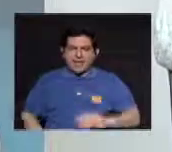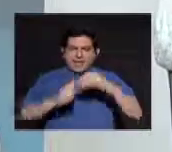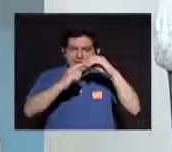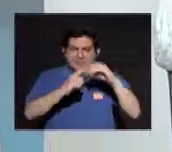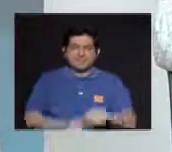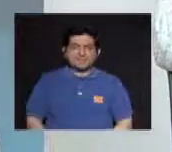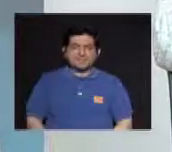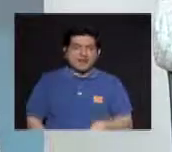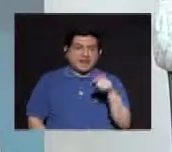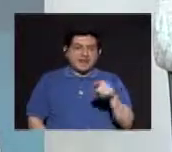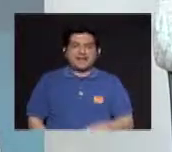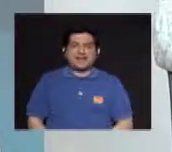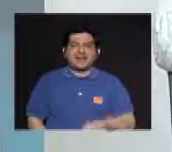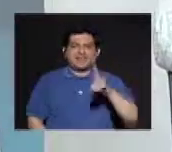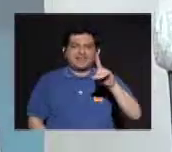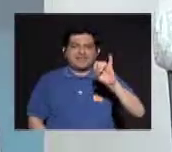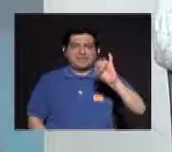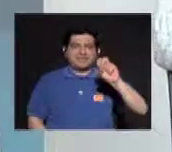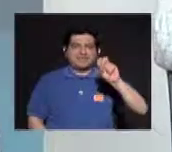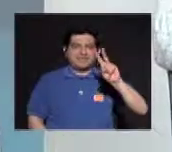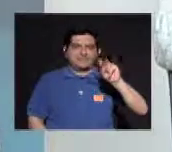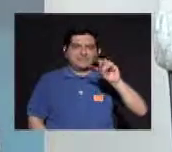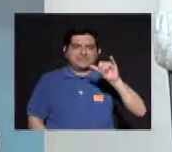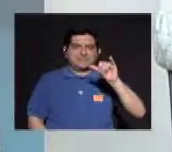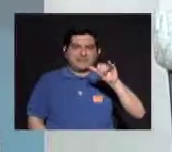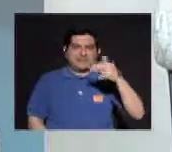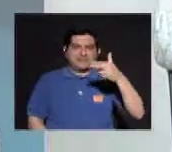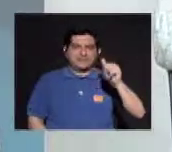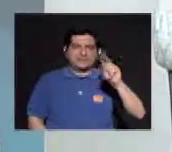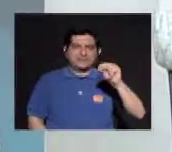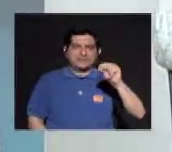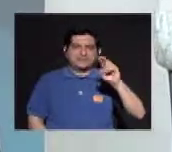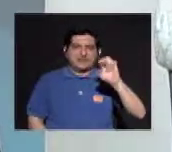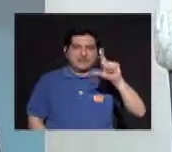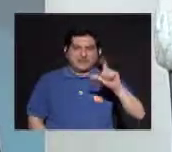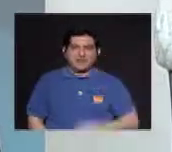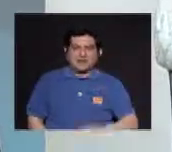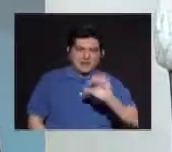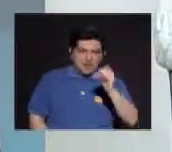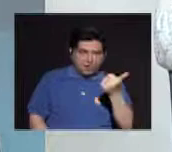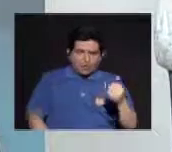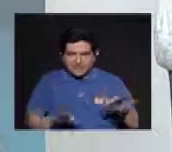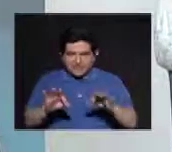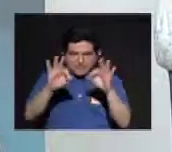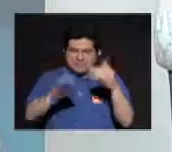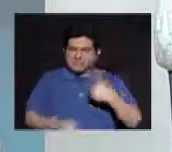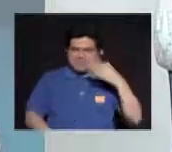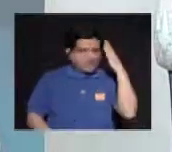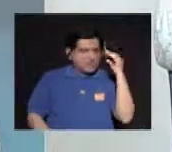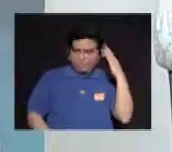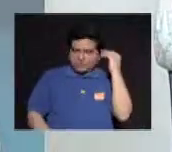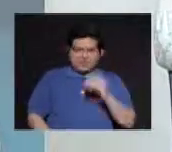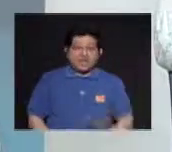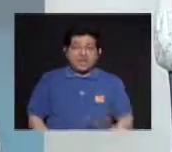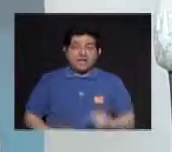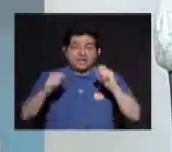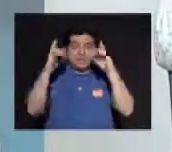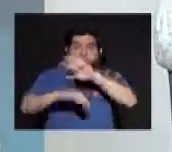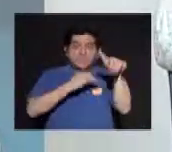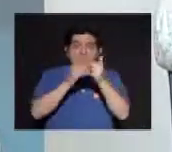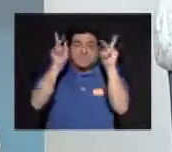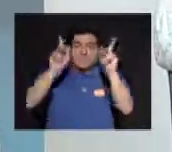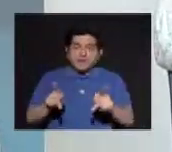chiquita principal era de Disney Channel, digamos, por ejemplo, la otra, el Duen, esta niña no tenía nada de experiencia y fue como